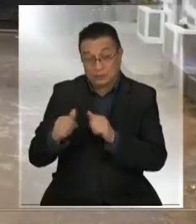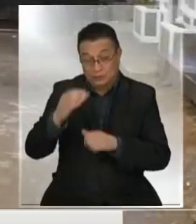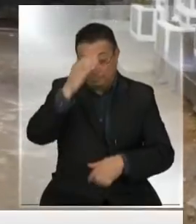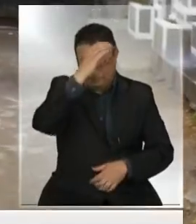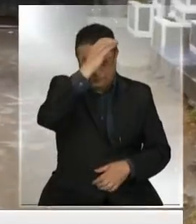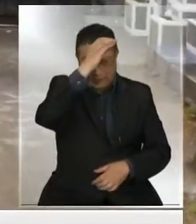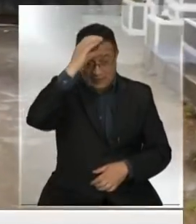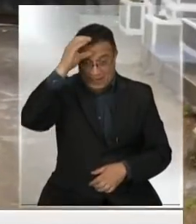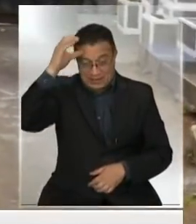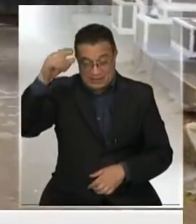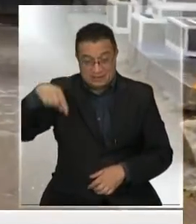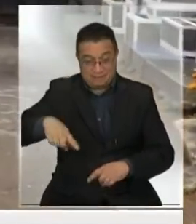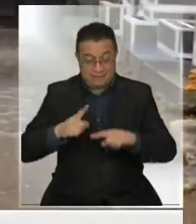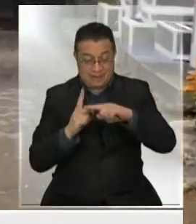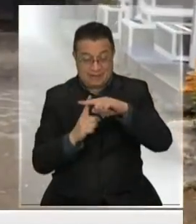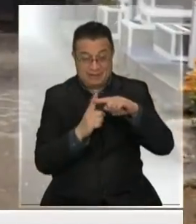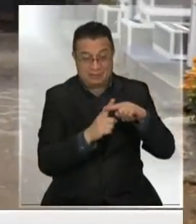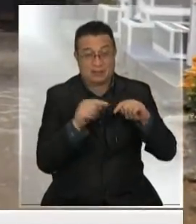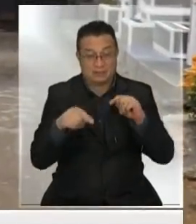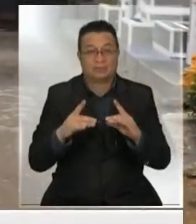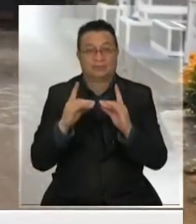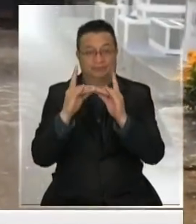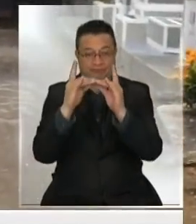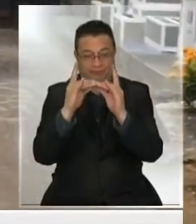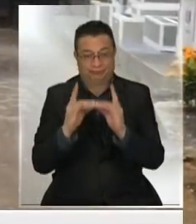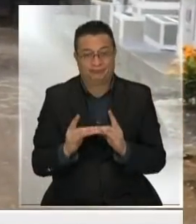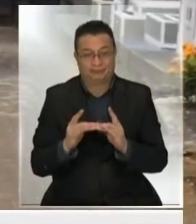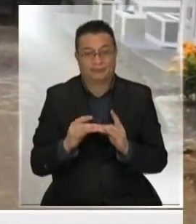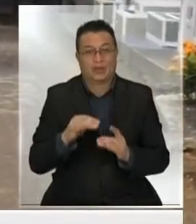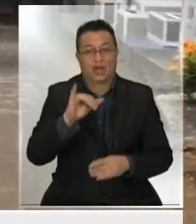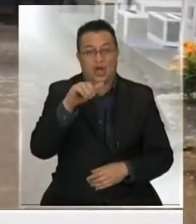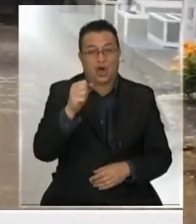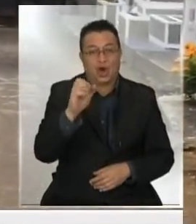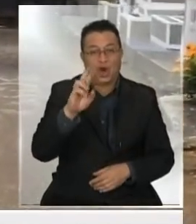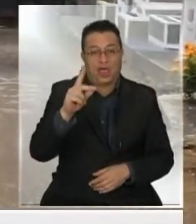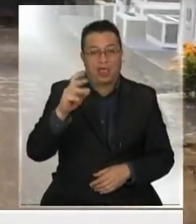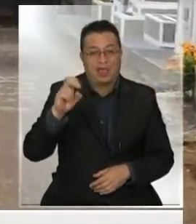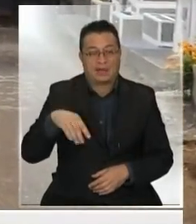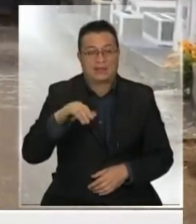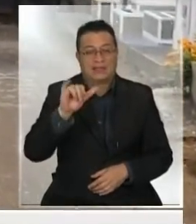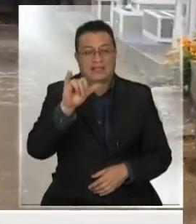Cayete, en este cementerio, estará siendo enterrado el cuerpo de Jordan Yempi.